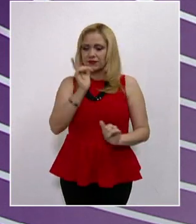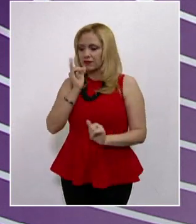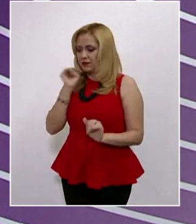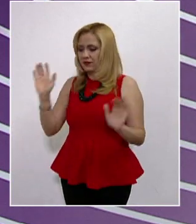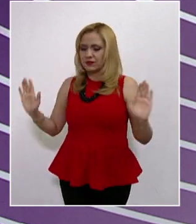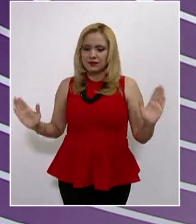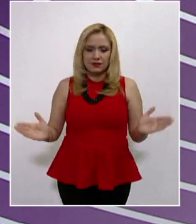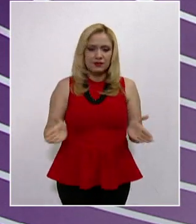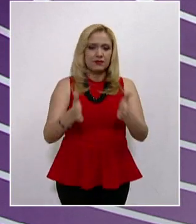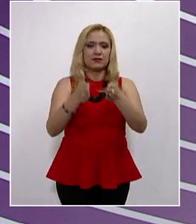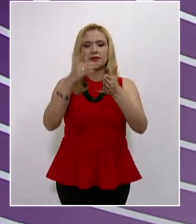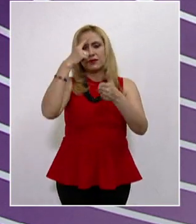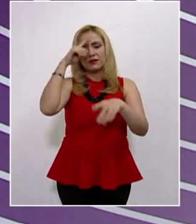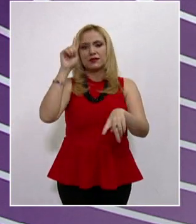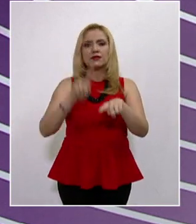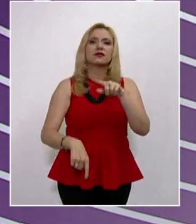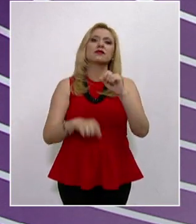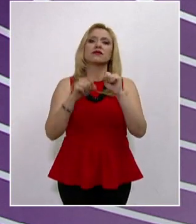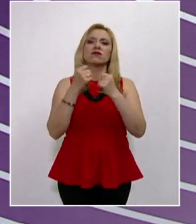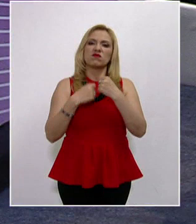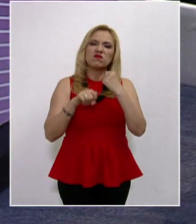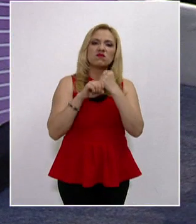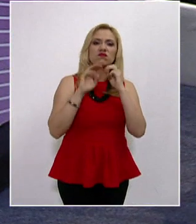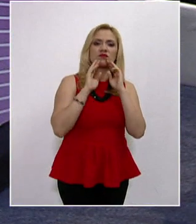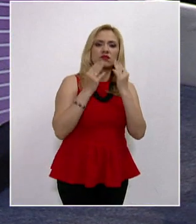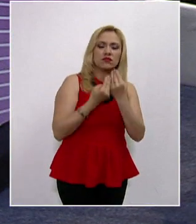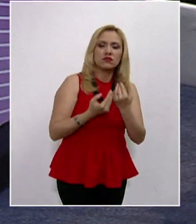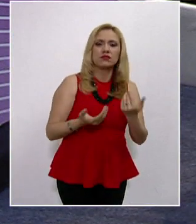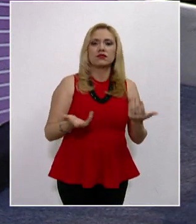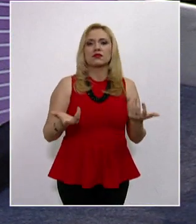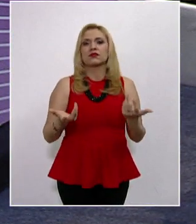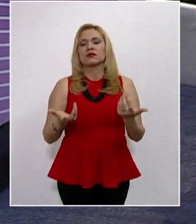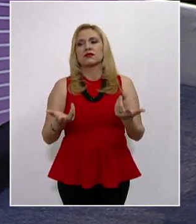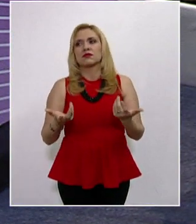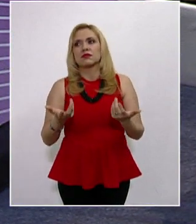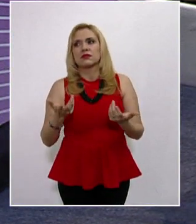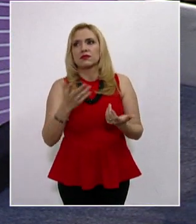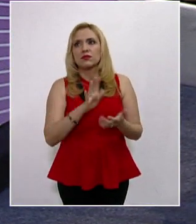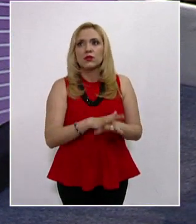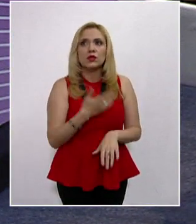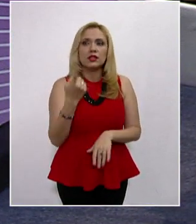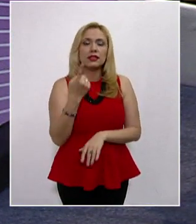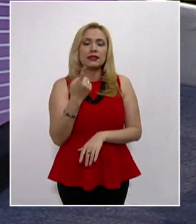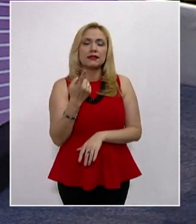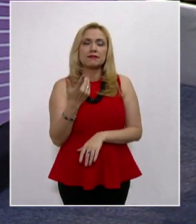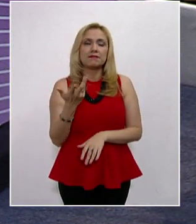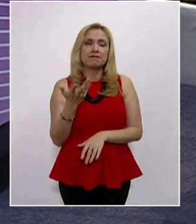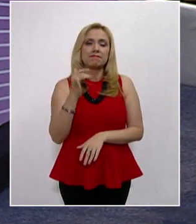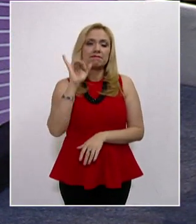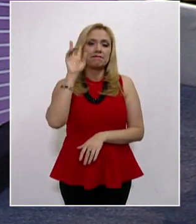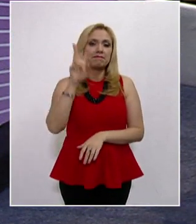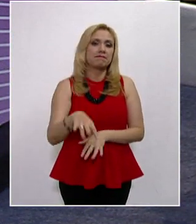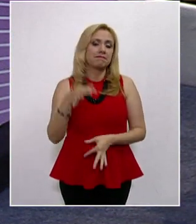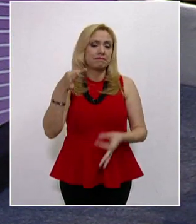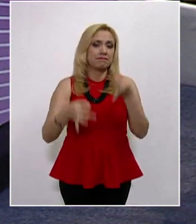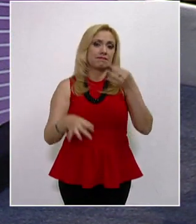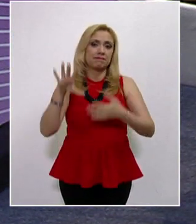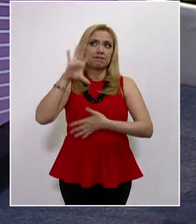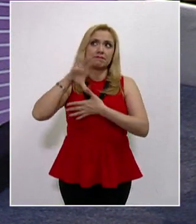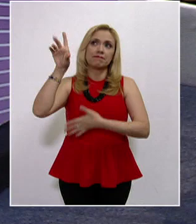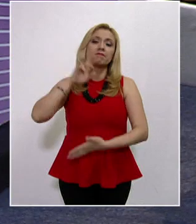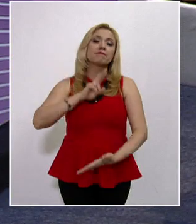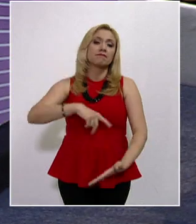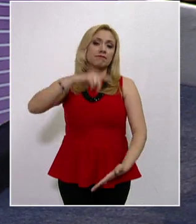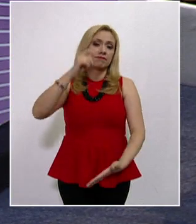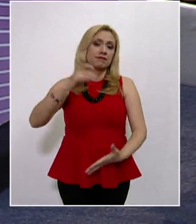en el combate a la delincuencia organizada, Ejército, Guardia Nacional, a la luz de los criterios de la Corte Interamericana,